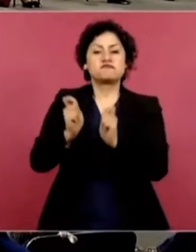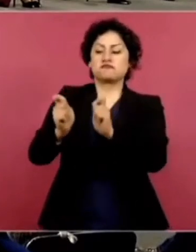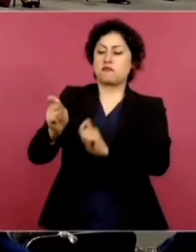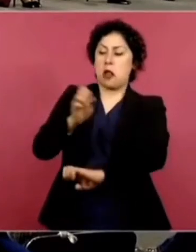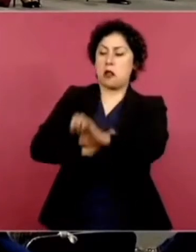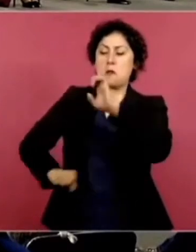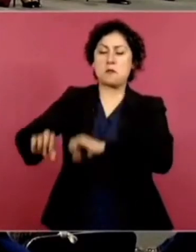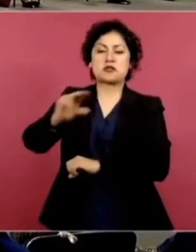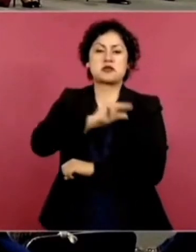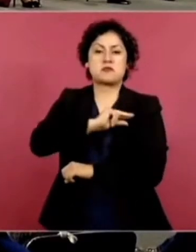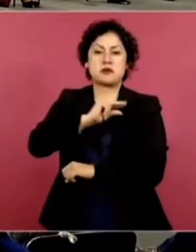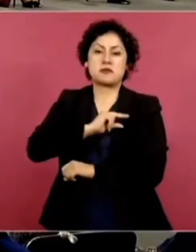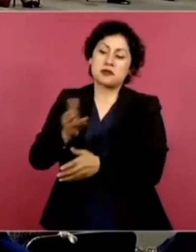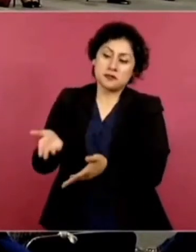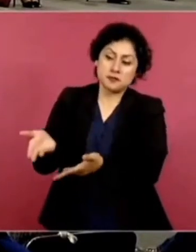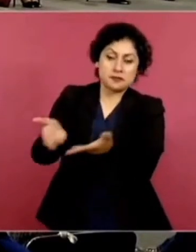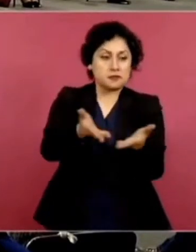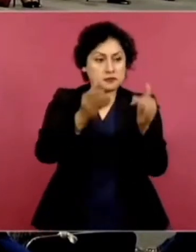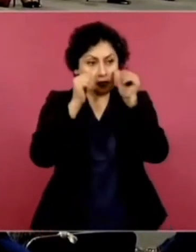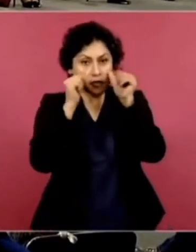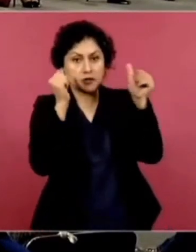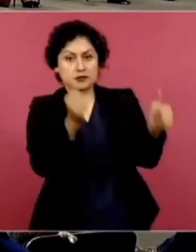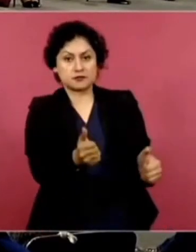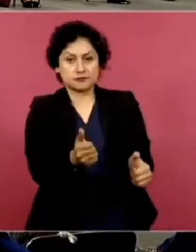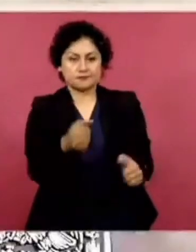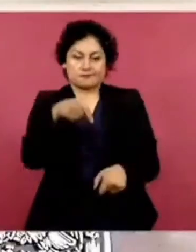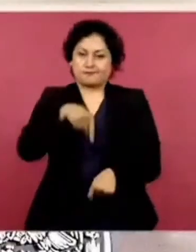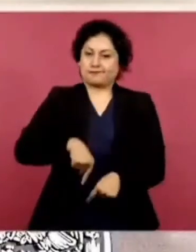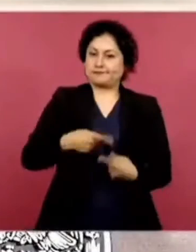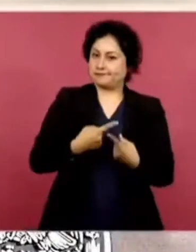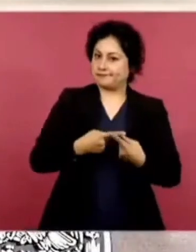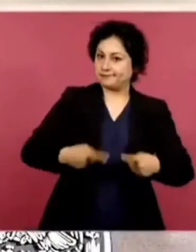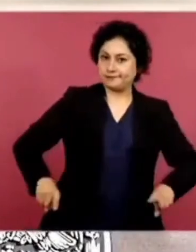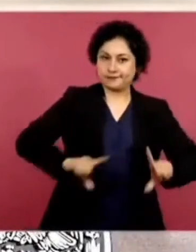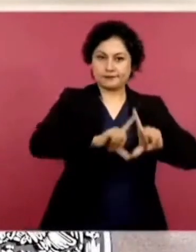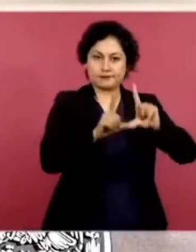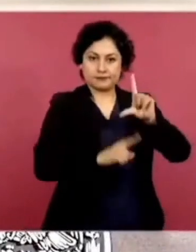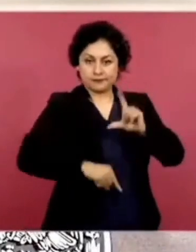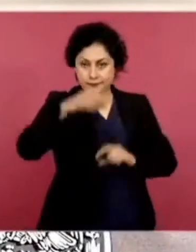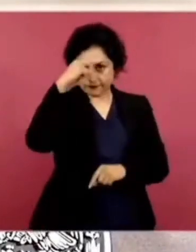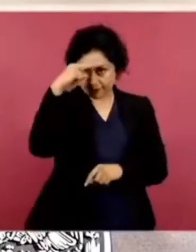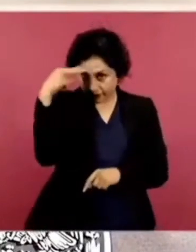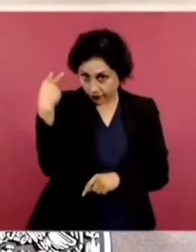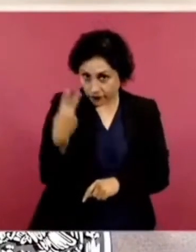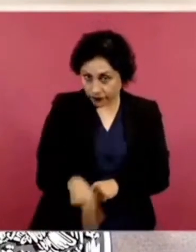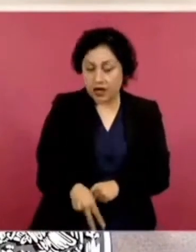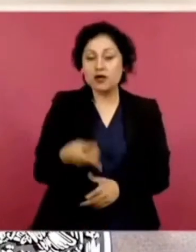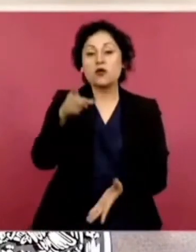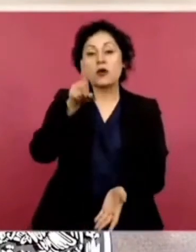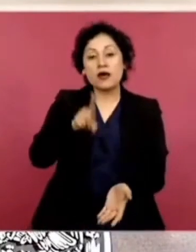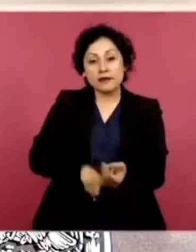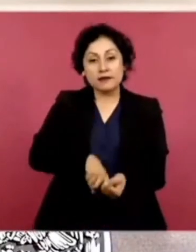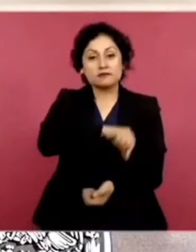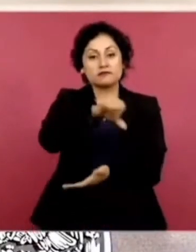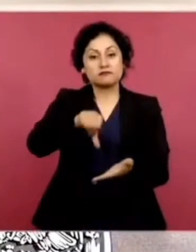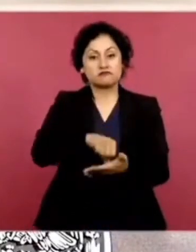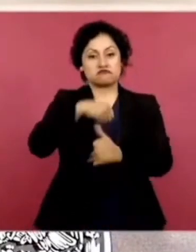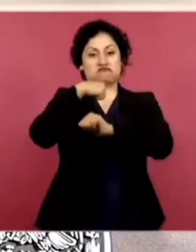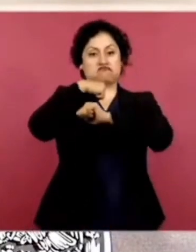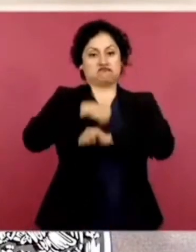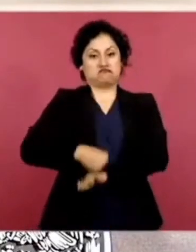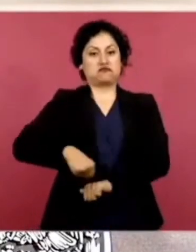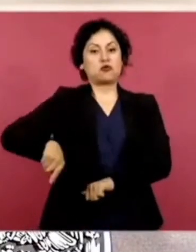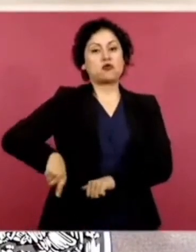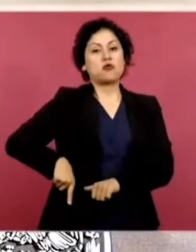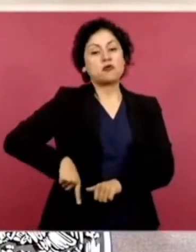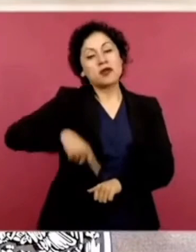Aquí es un sistema público partiendo de un elemento: los trabajadores que ahí laboran son servidores públicos. Por eso vamos a continuar